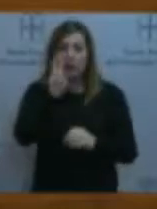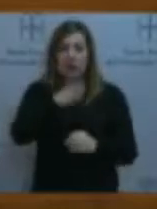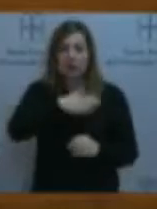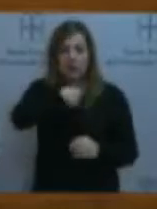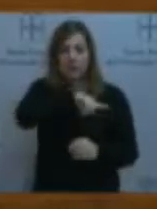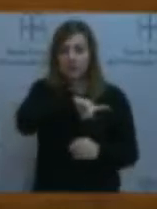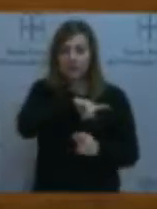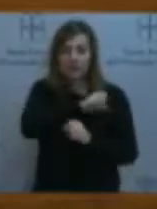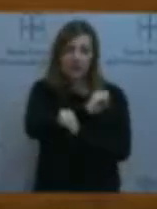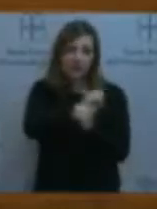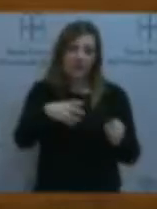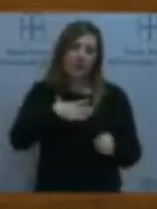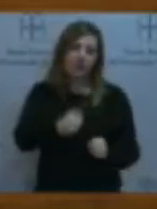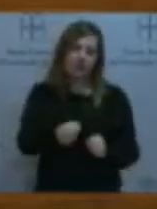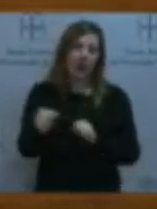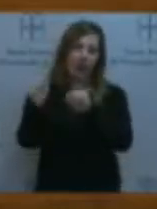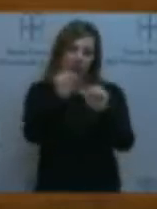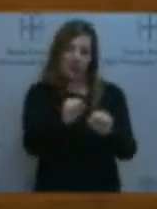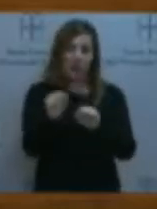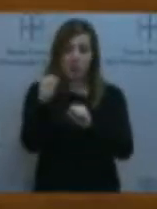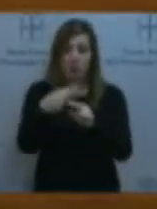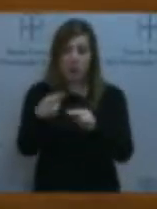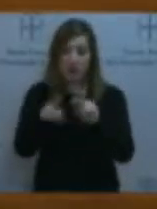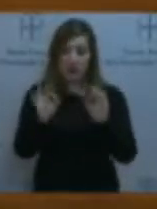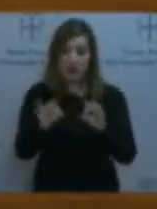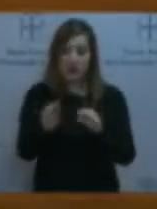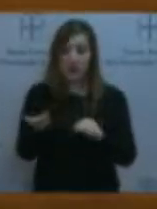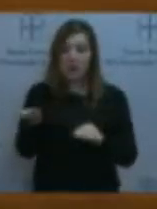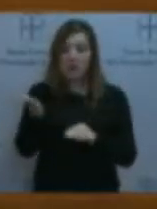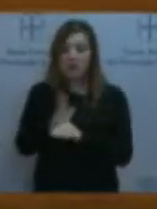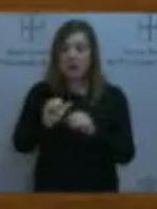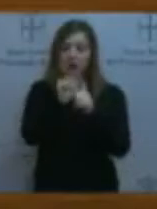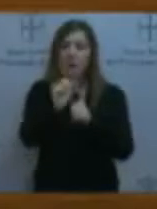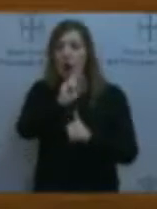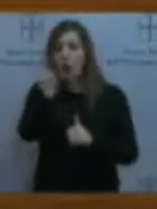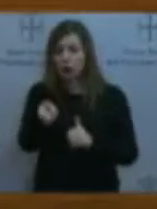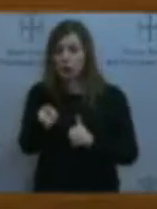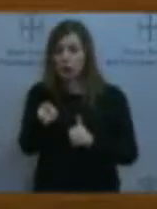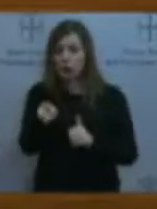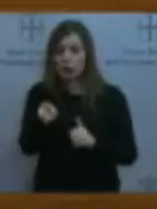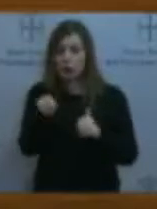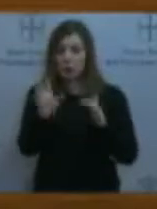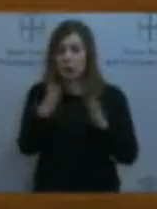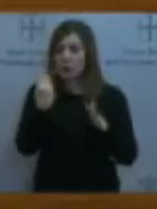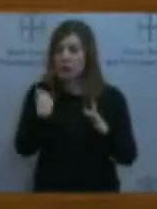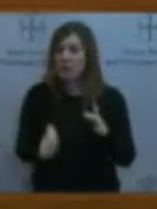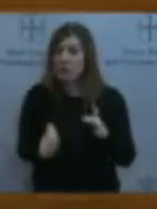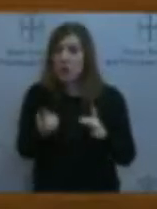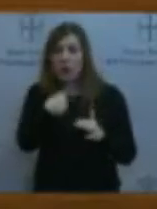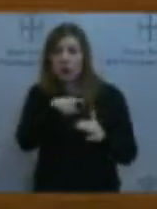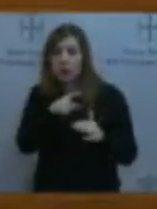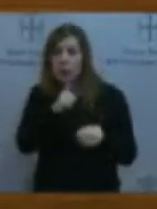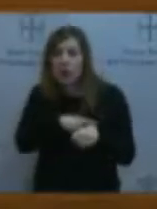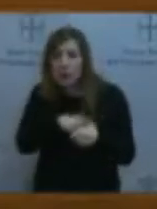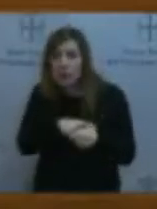atrevería a defender esas políticas. Se presentan de otra manera, pero la lógica subyace la misma. ¿Cómo vamos a dedicar más tiempo